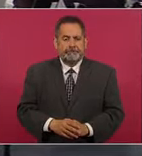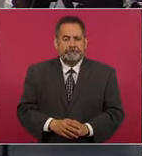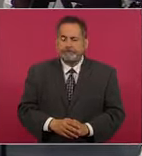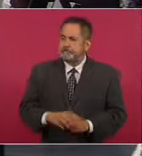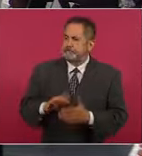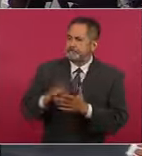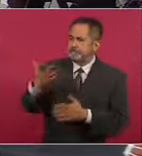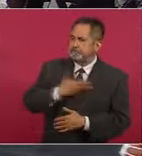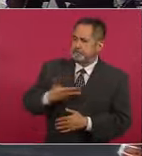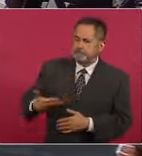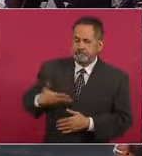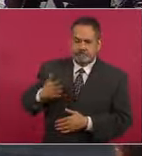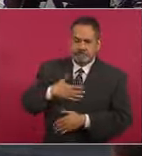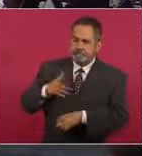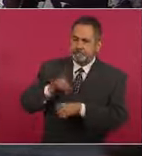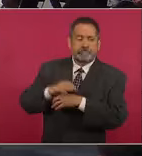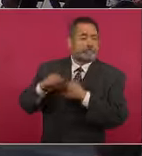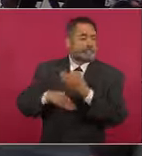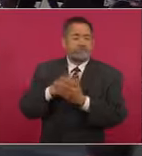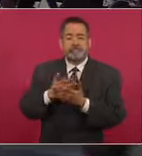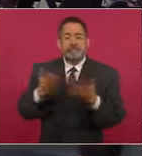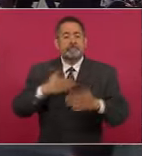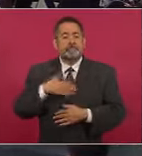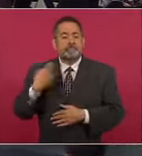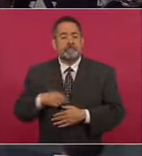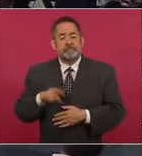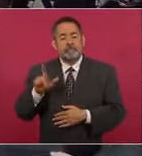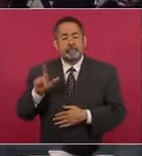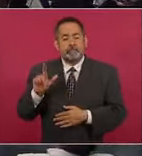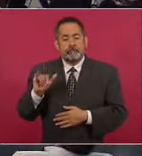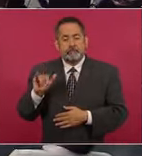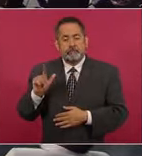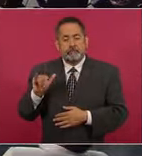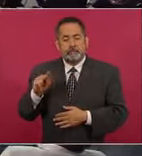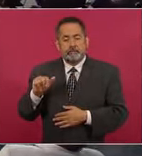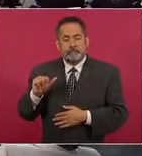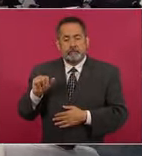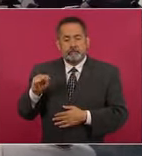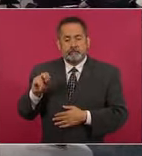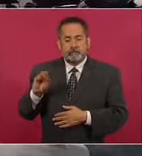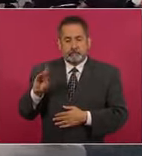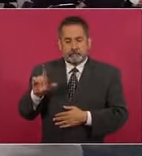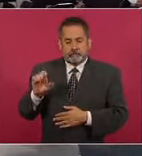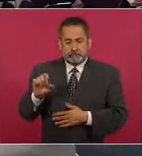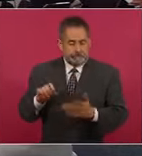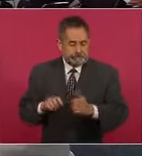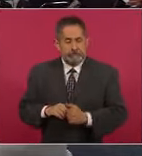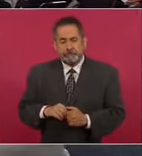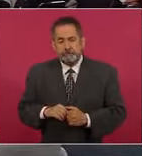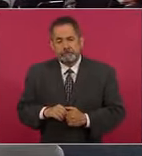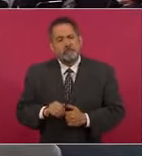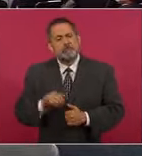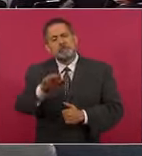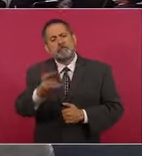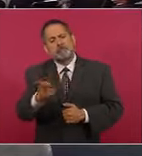Gracias, señor presidente. Muy buenos días a todas y a todos. Liliana Noble, de Pulso Saludable. Quisiera preguntarle, en el tema del